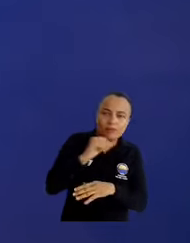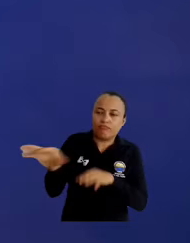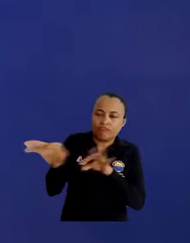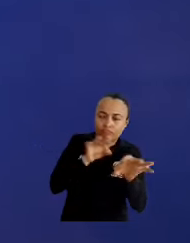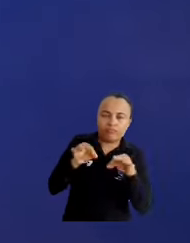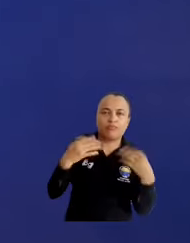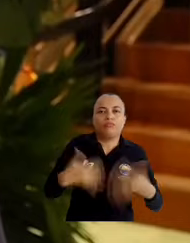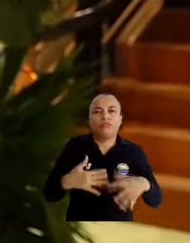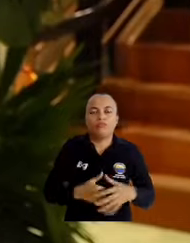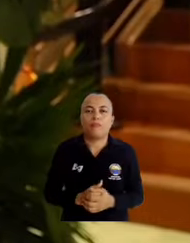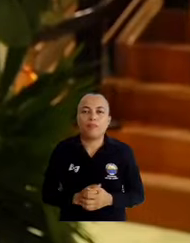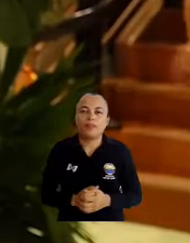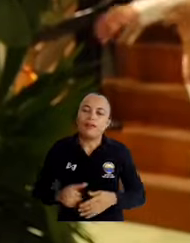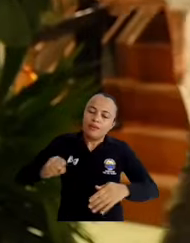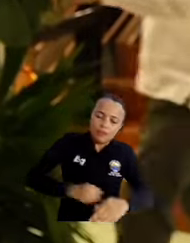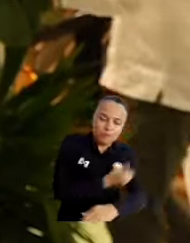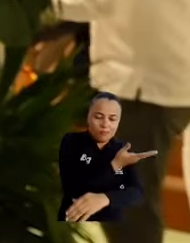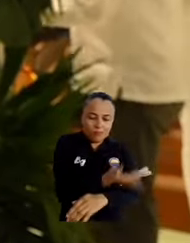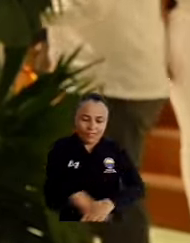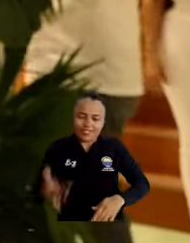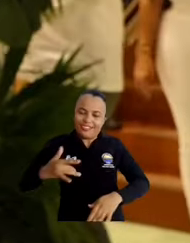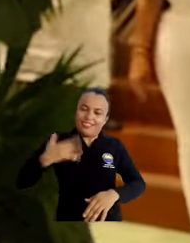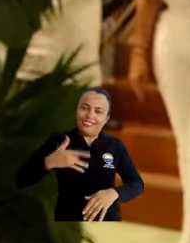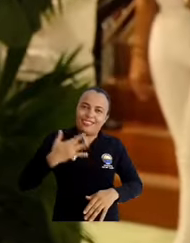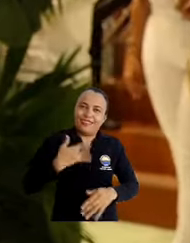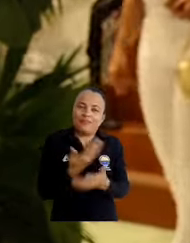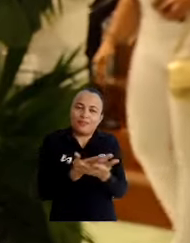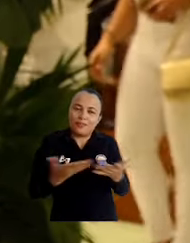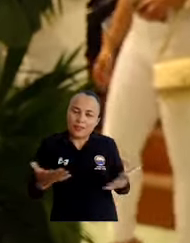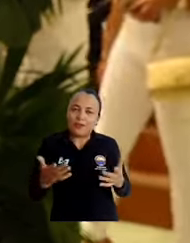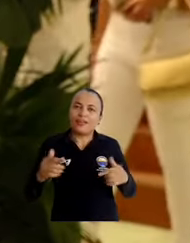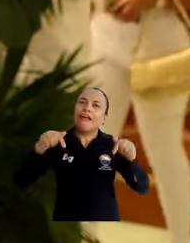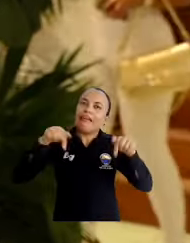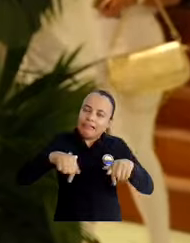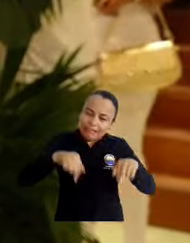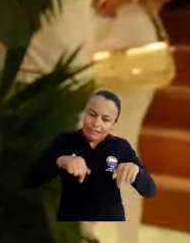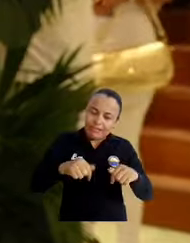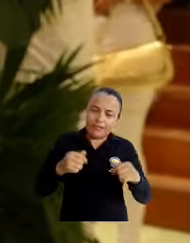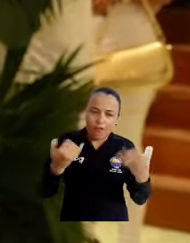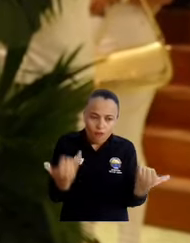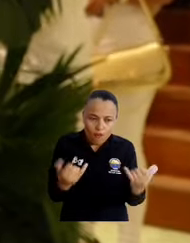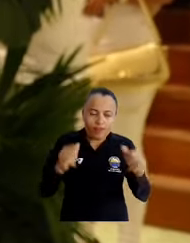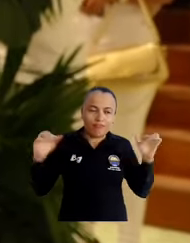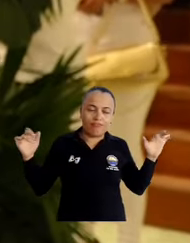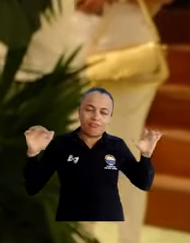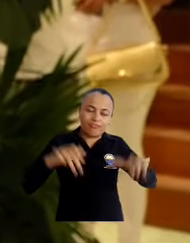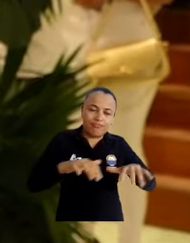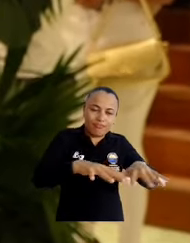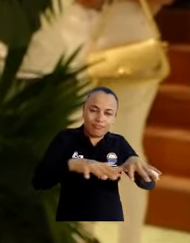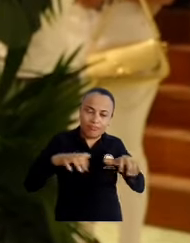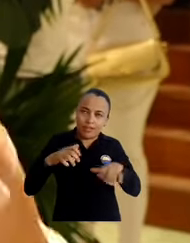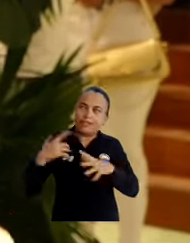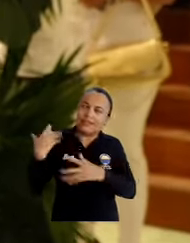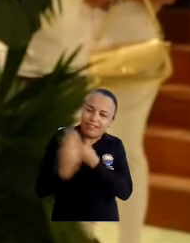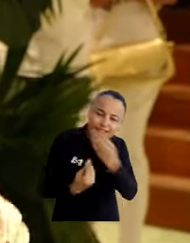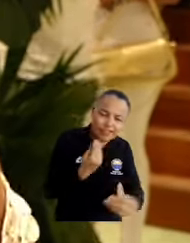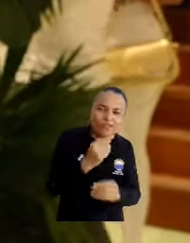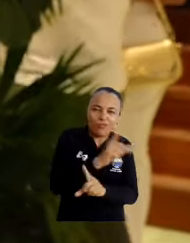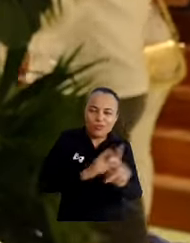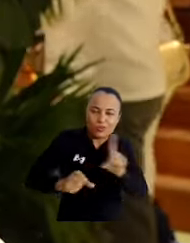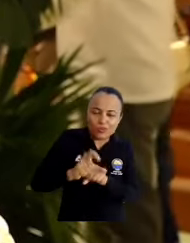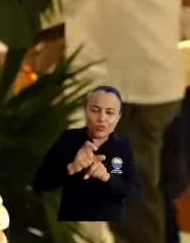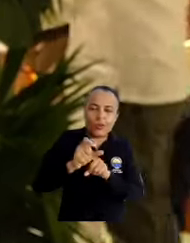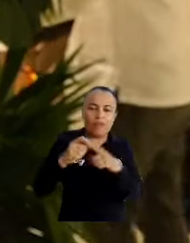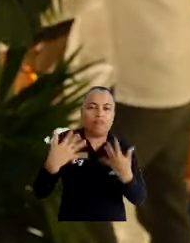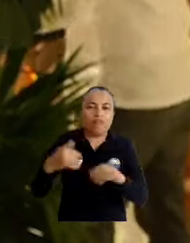estos compositores. Cargado de poesía, cargado de sentimiento, cargado también de esa tradición, de